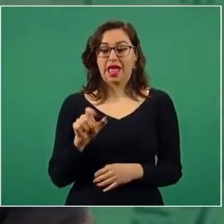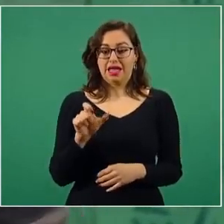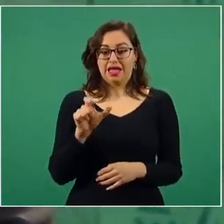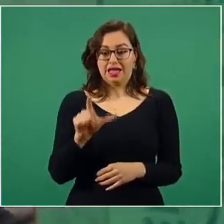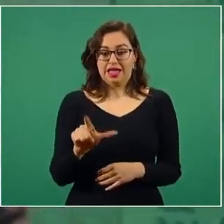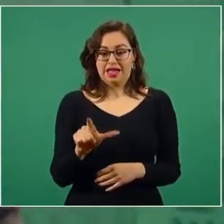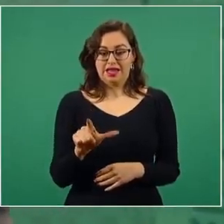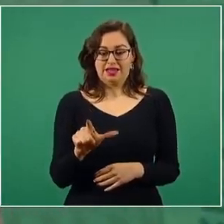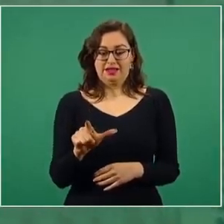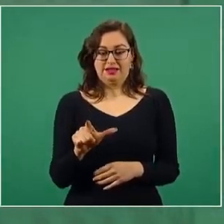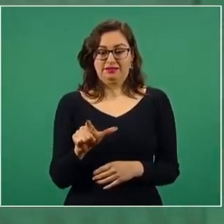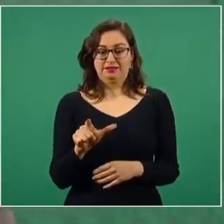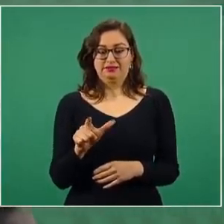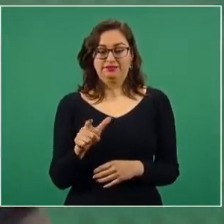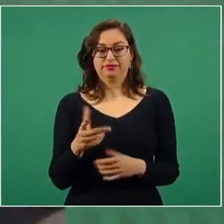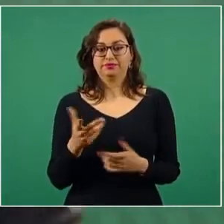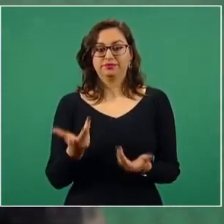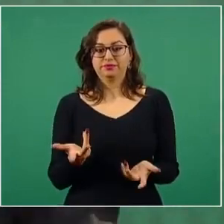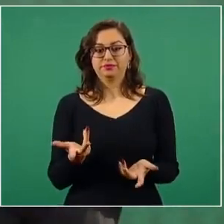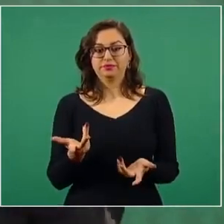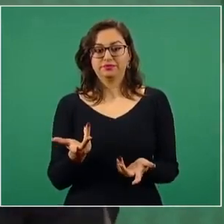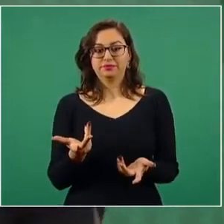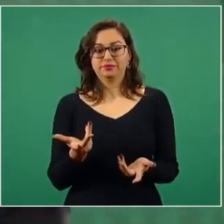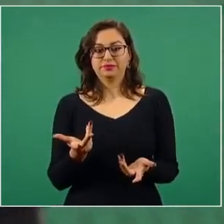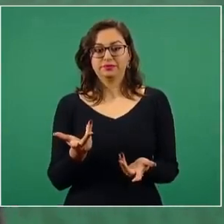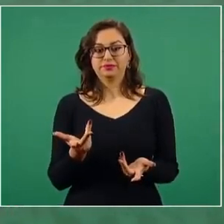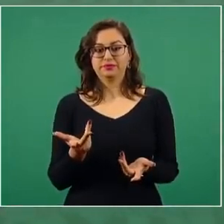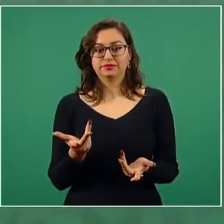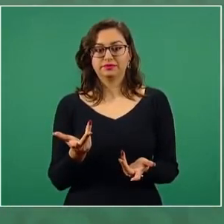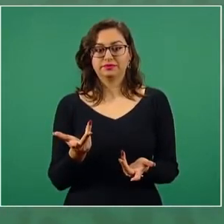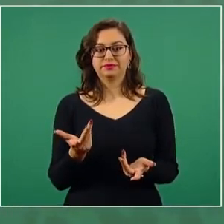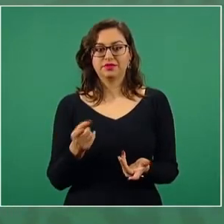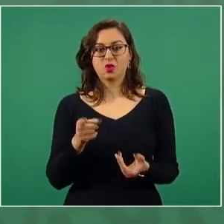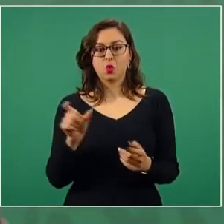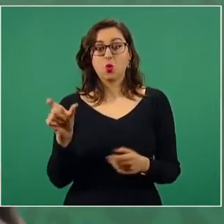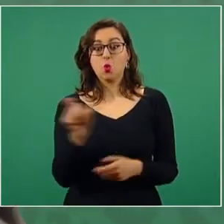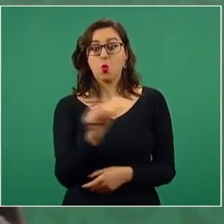de que necesitaba saber cuándo iba a ser el estampido del rayo